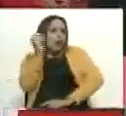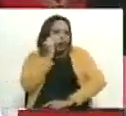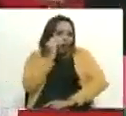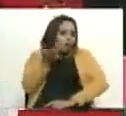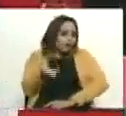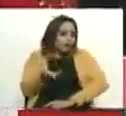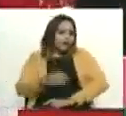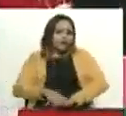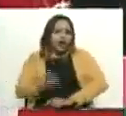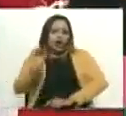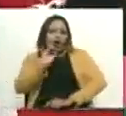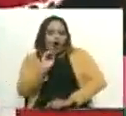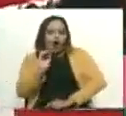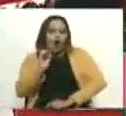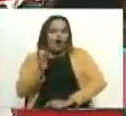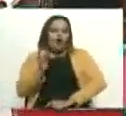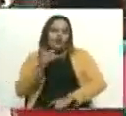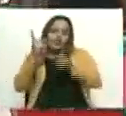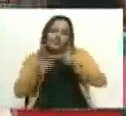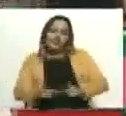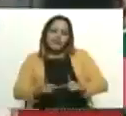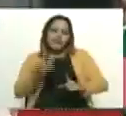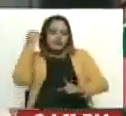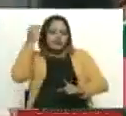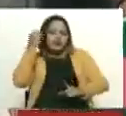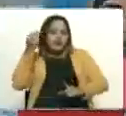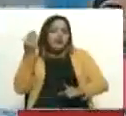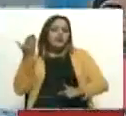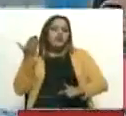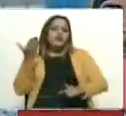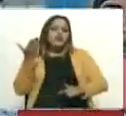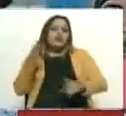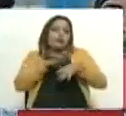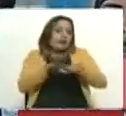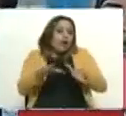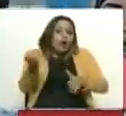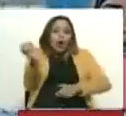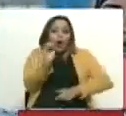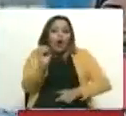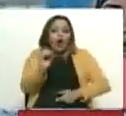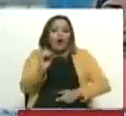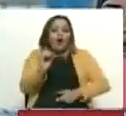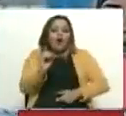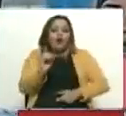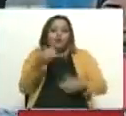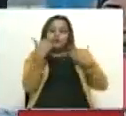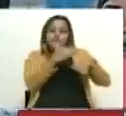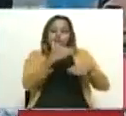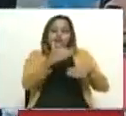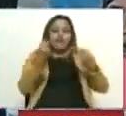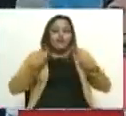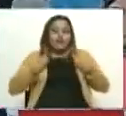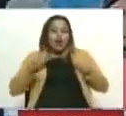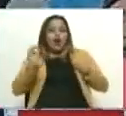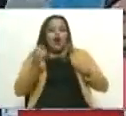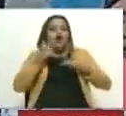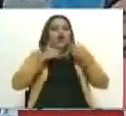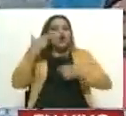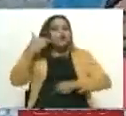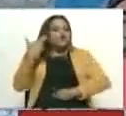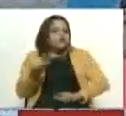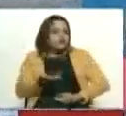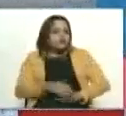su sexo o por su procedencia social o por su color de piel, que había